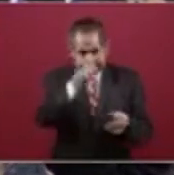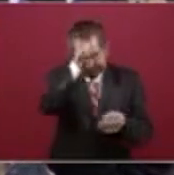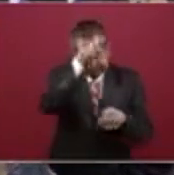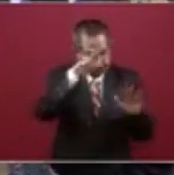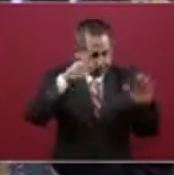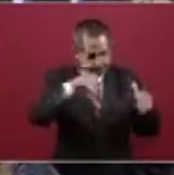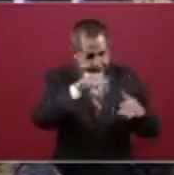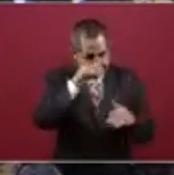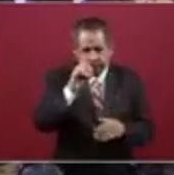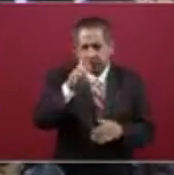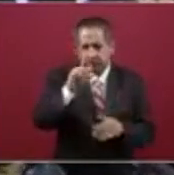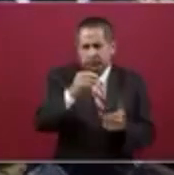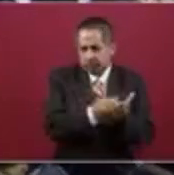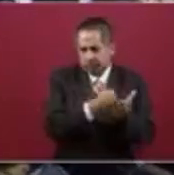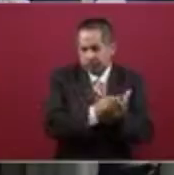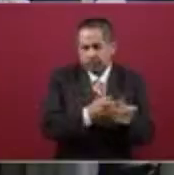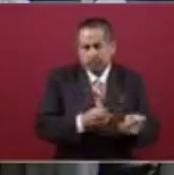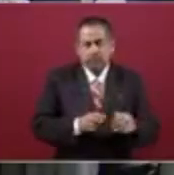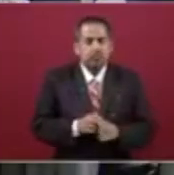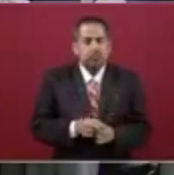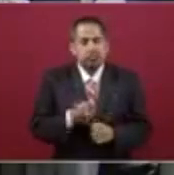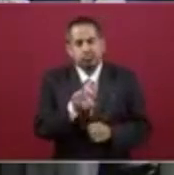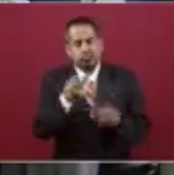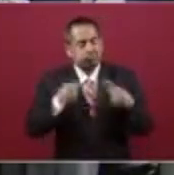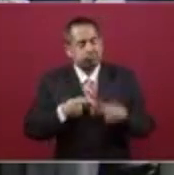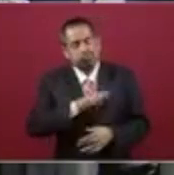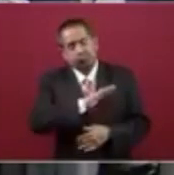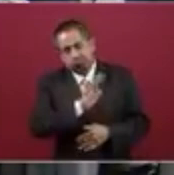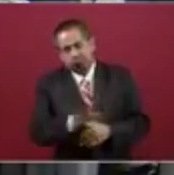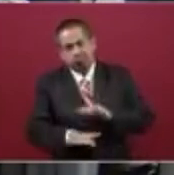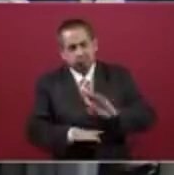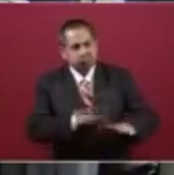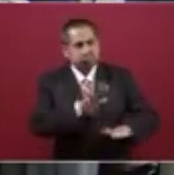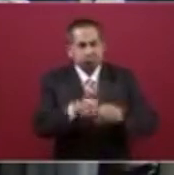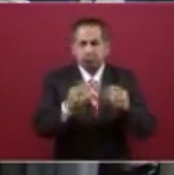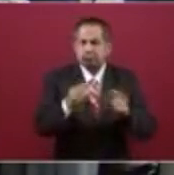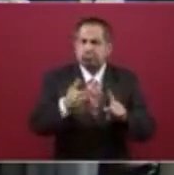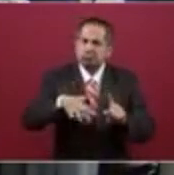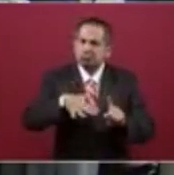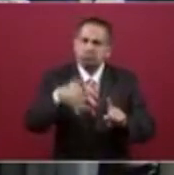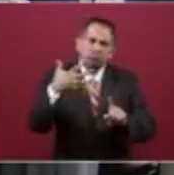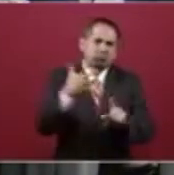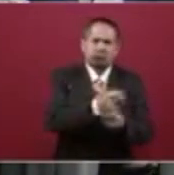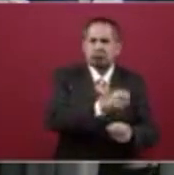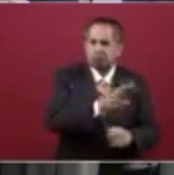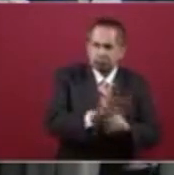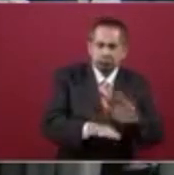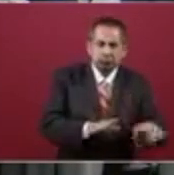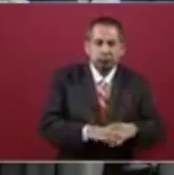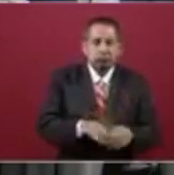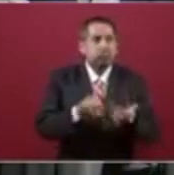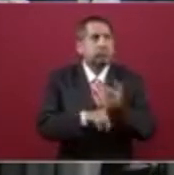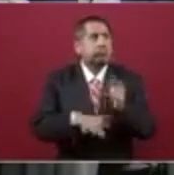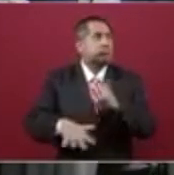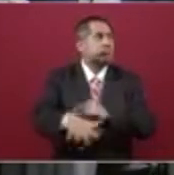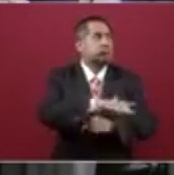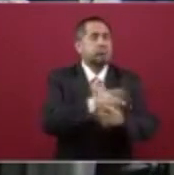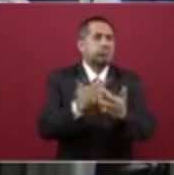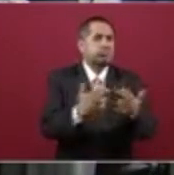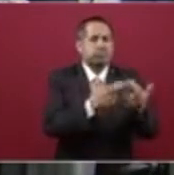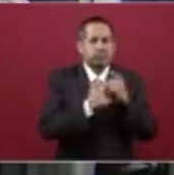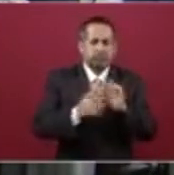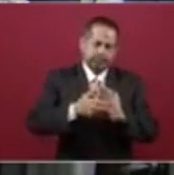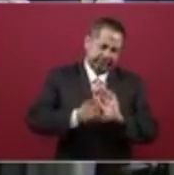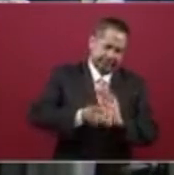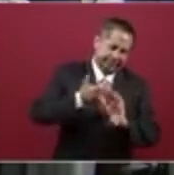minera. Muchas muertes y persecución, incluso daños al medio ambiente por la extracción de